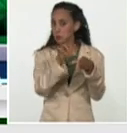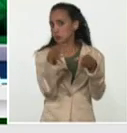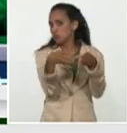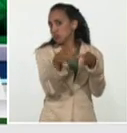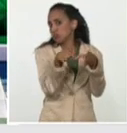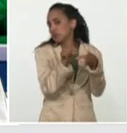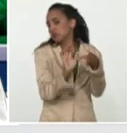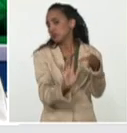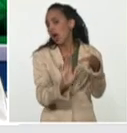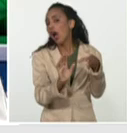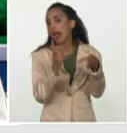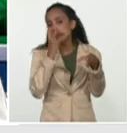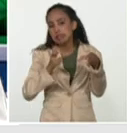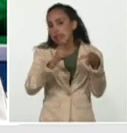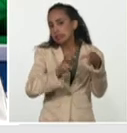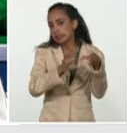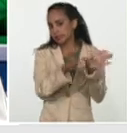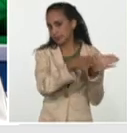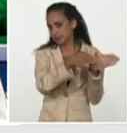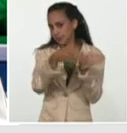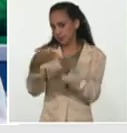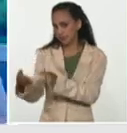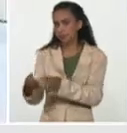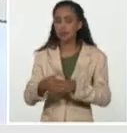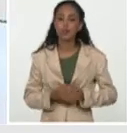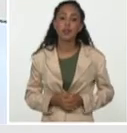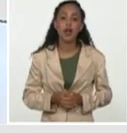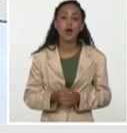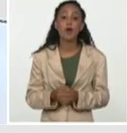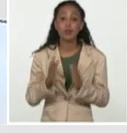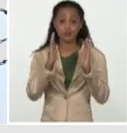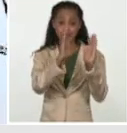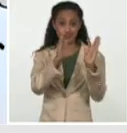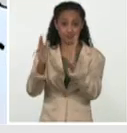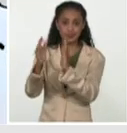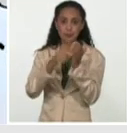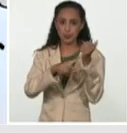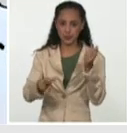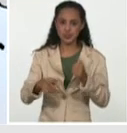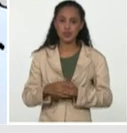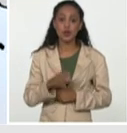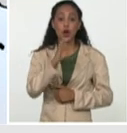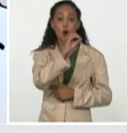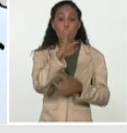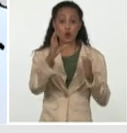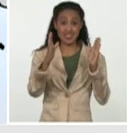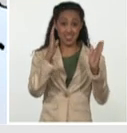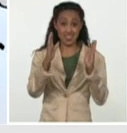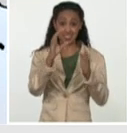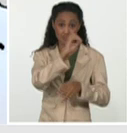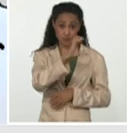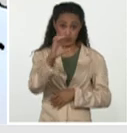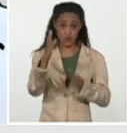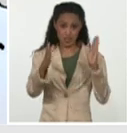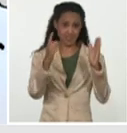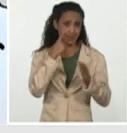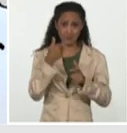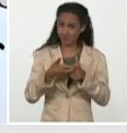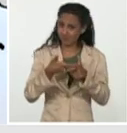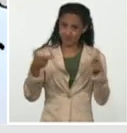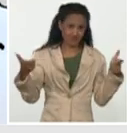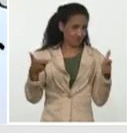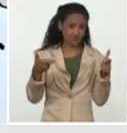Por provincias, ahí se puede ver el occidente con la complejidad mayor en la provincia de La Habana,